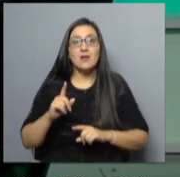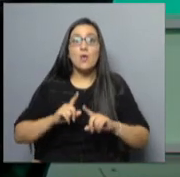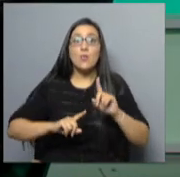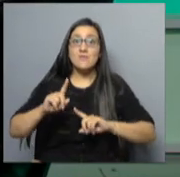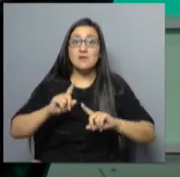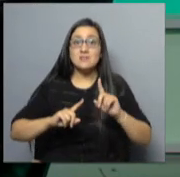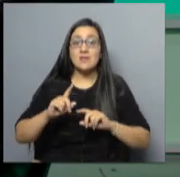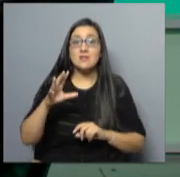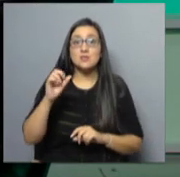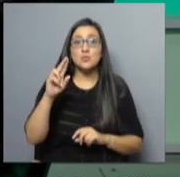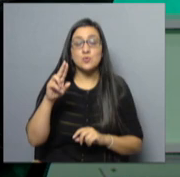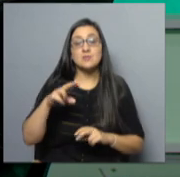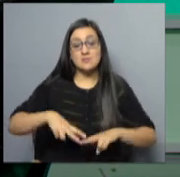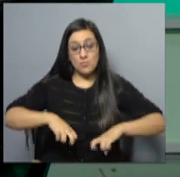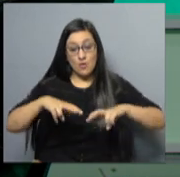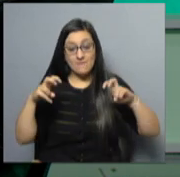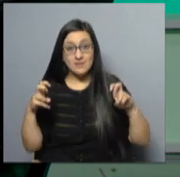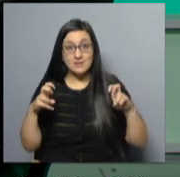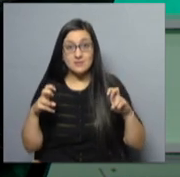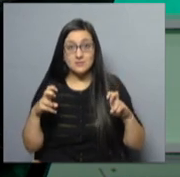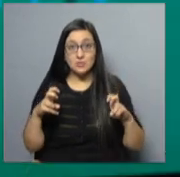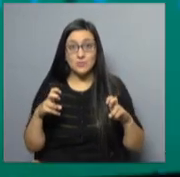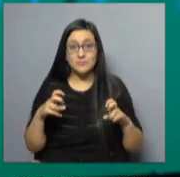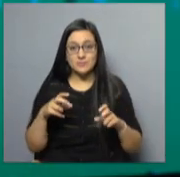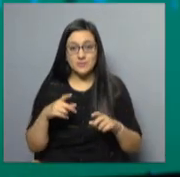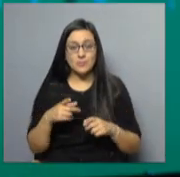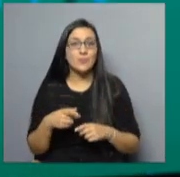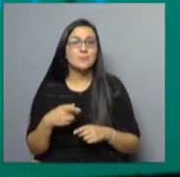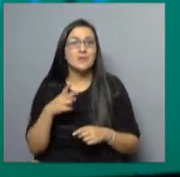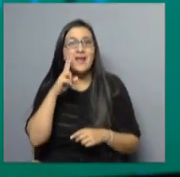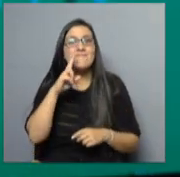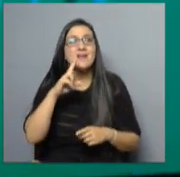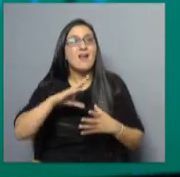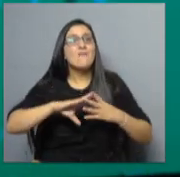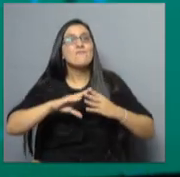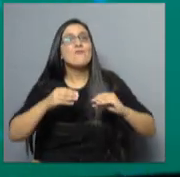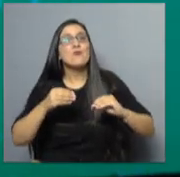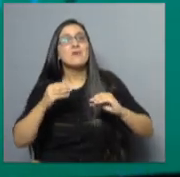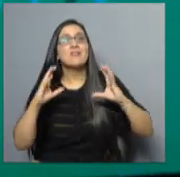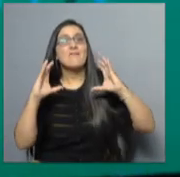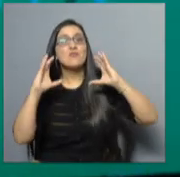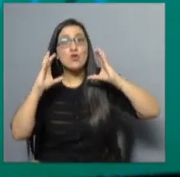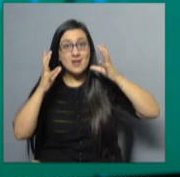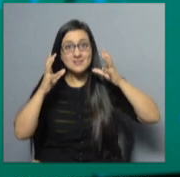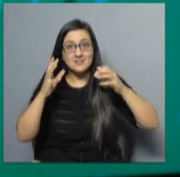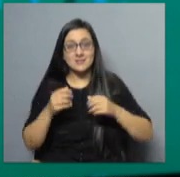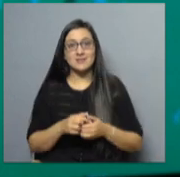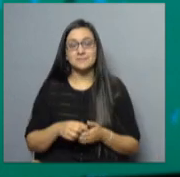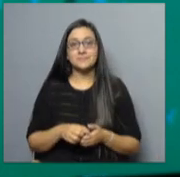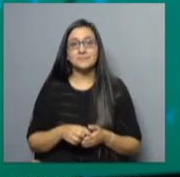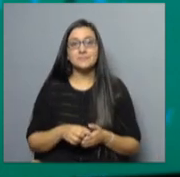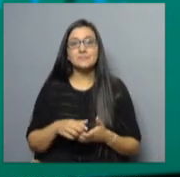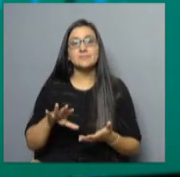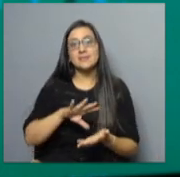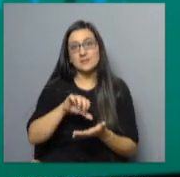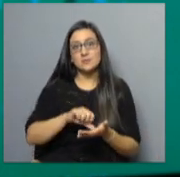y el sur hicimos una investigación tratando de explorar la forma la magnitud que esa violencia tenía sobre todo en la